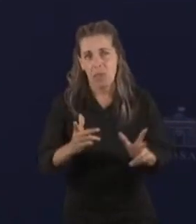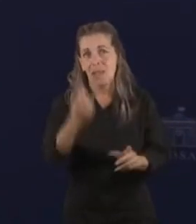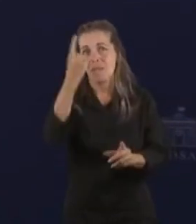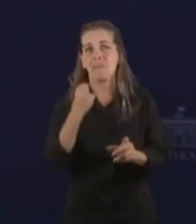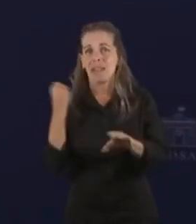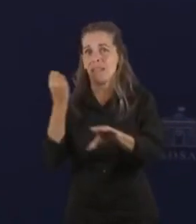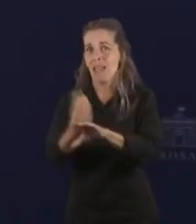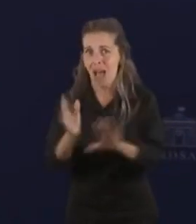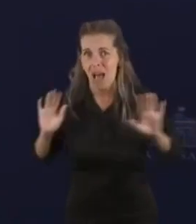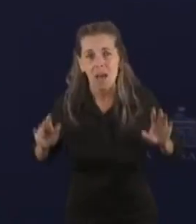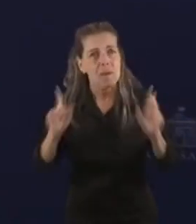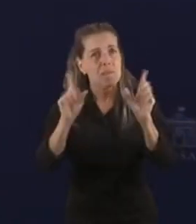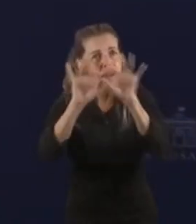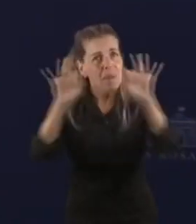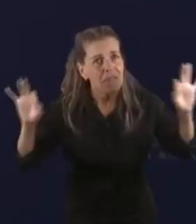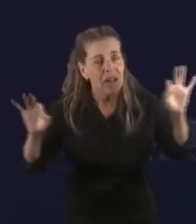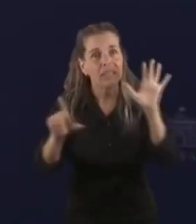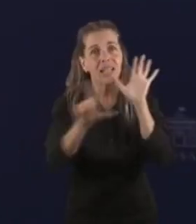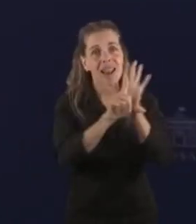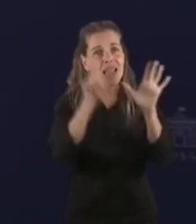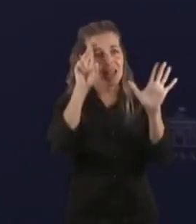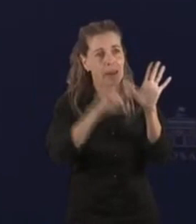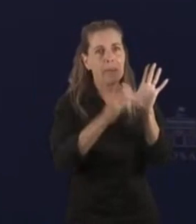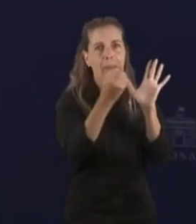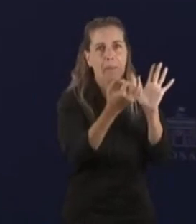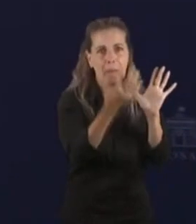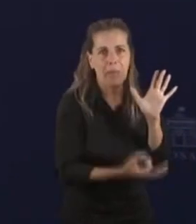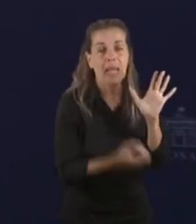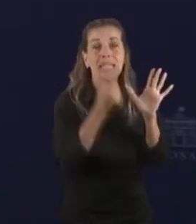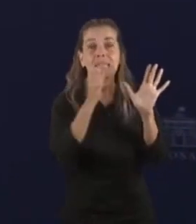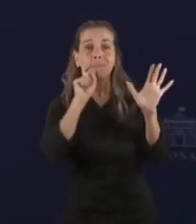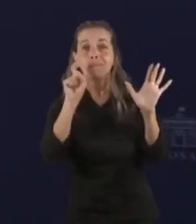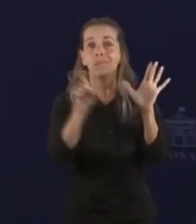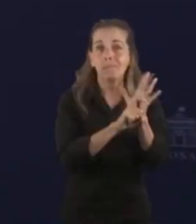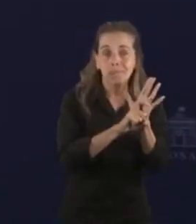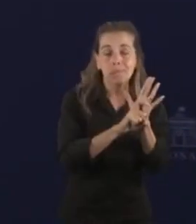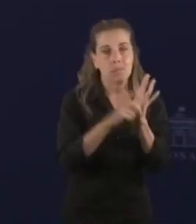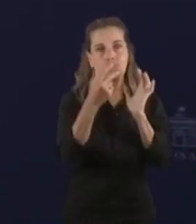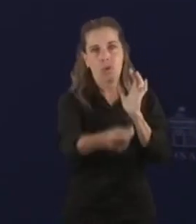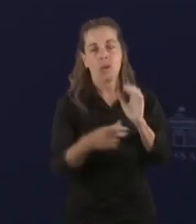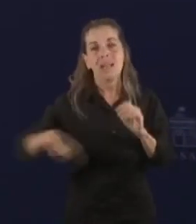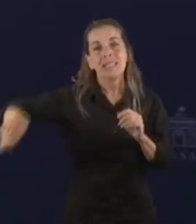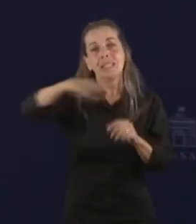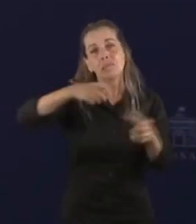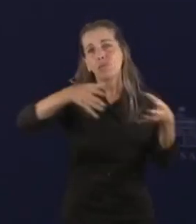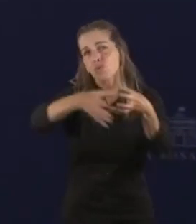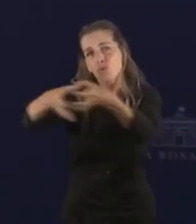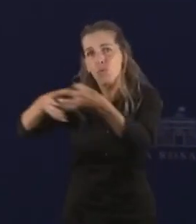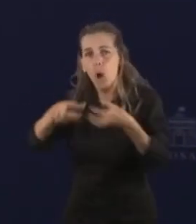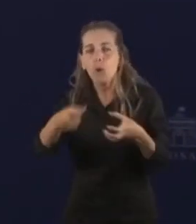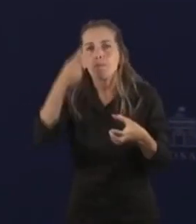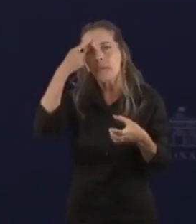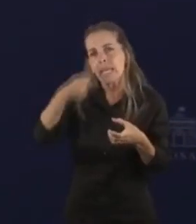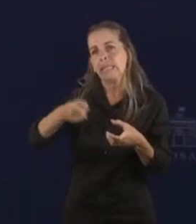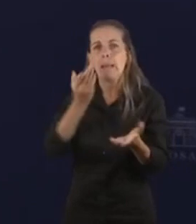dentro de la ley todo fuera de la ley nada y en tal caso si ellos entienden que el pedido es legítimo